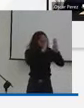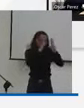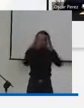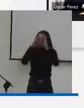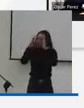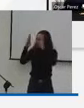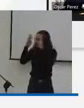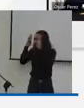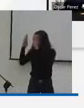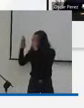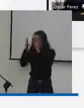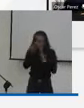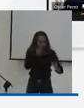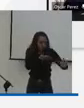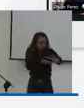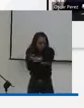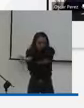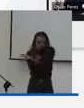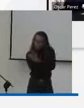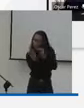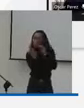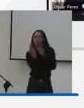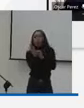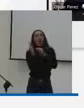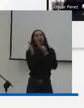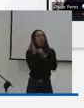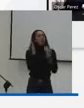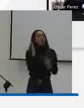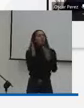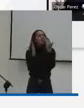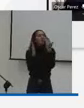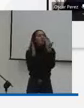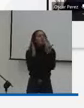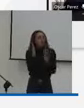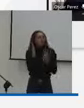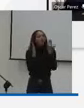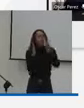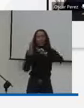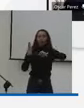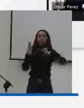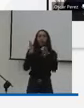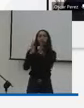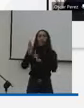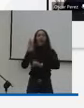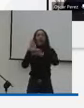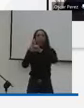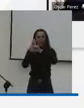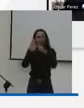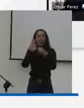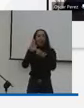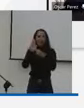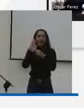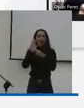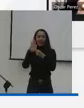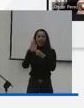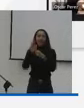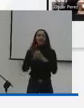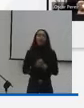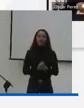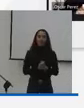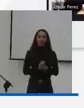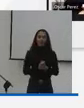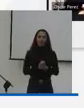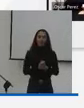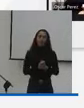notificando cuando se harán las sesiones para que participen en ella y nos ayuden a perfeccionar la ley presentada por el